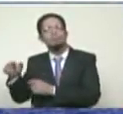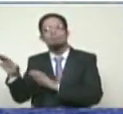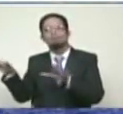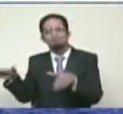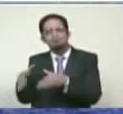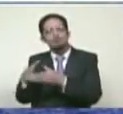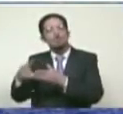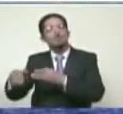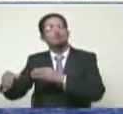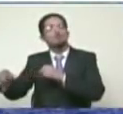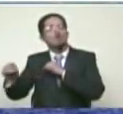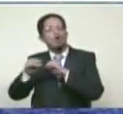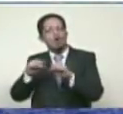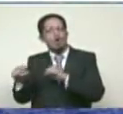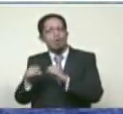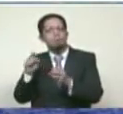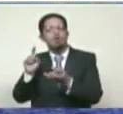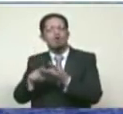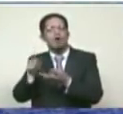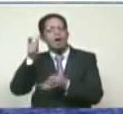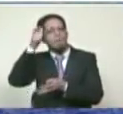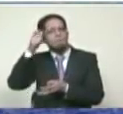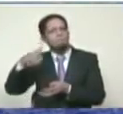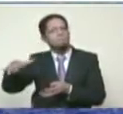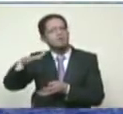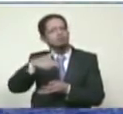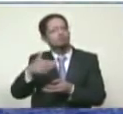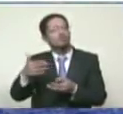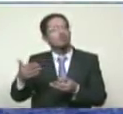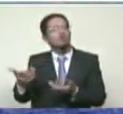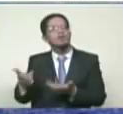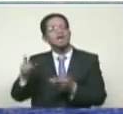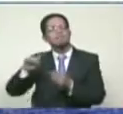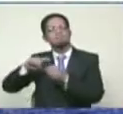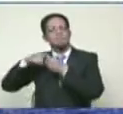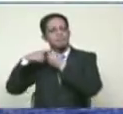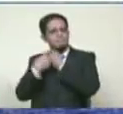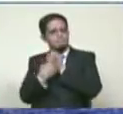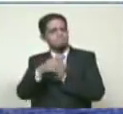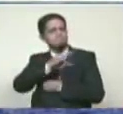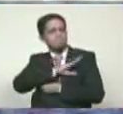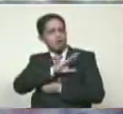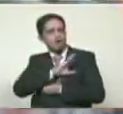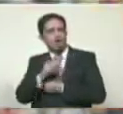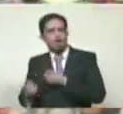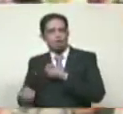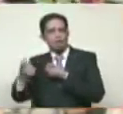los milicianos, al pueblo de a pie, al gran polo patriótico,